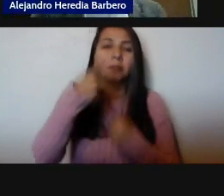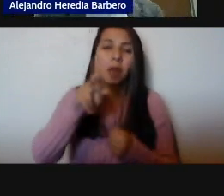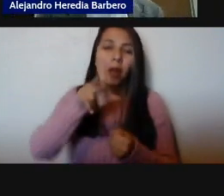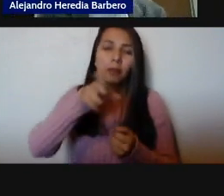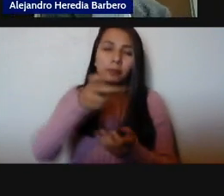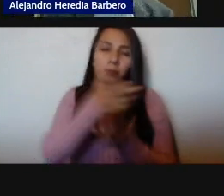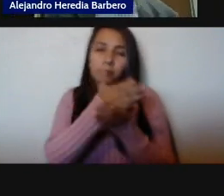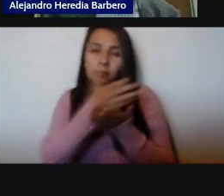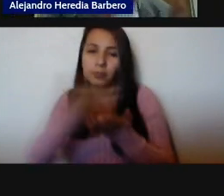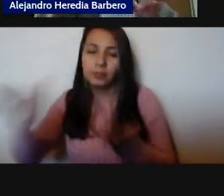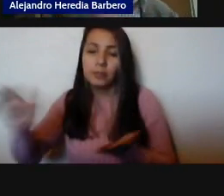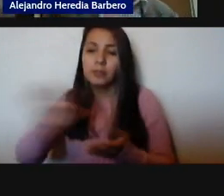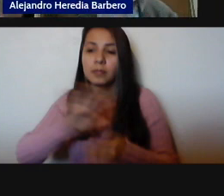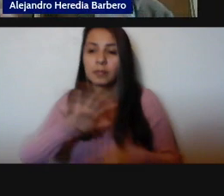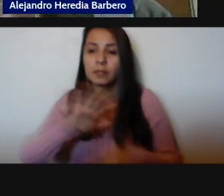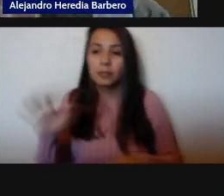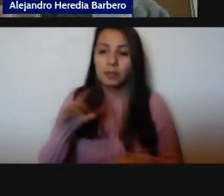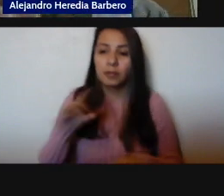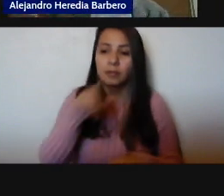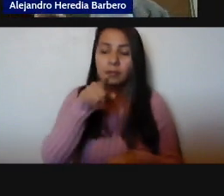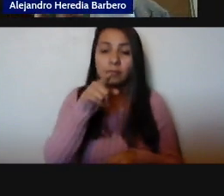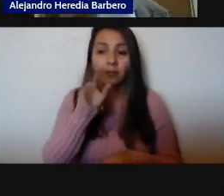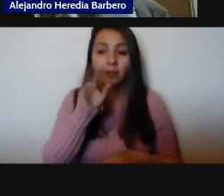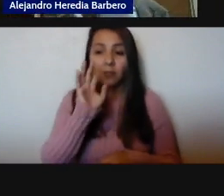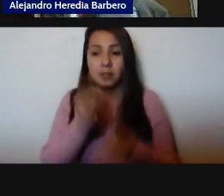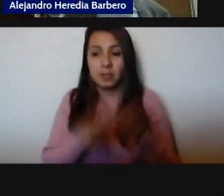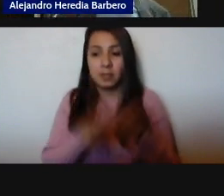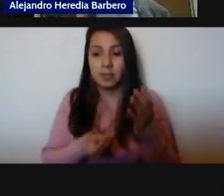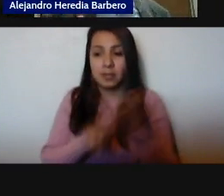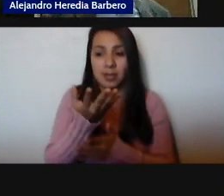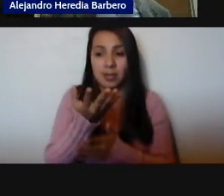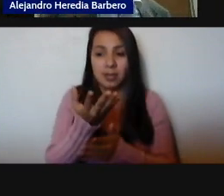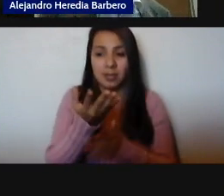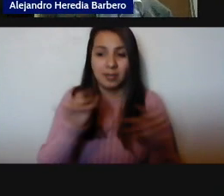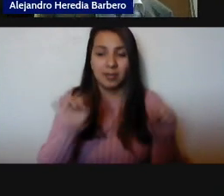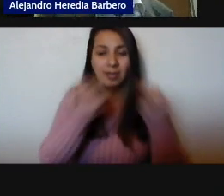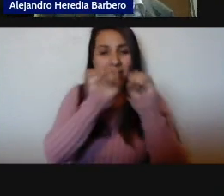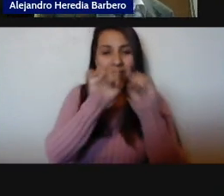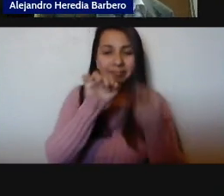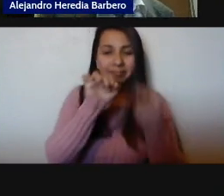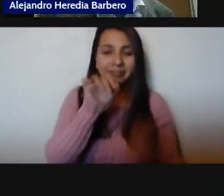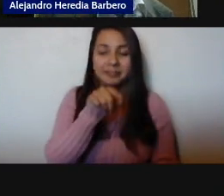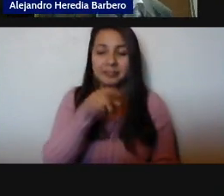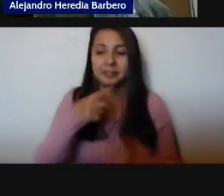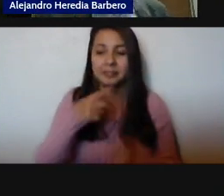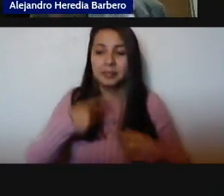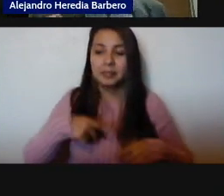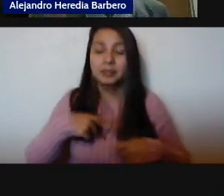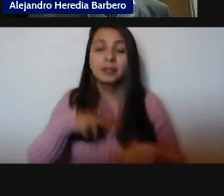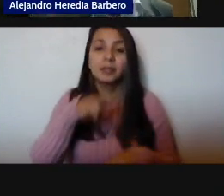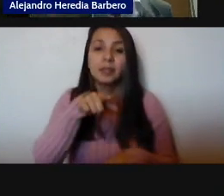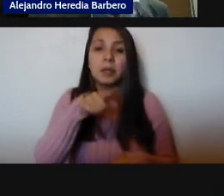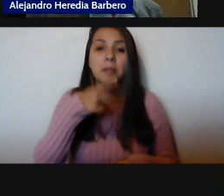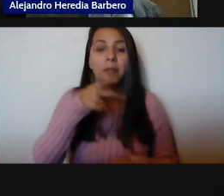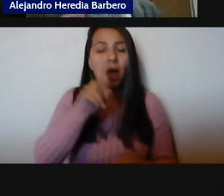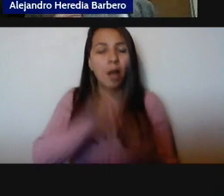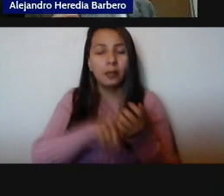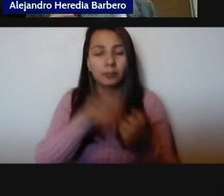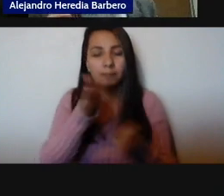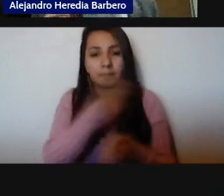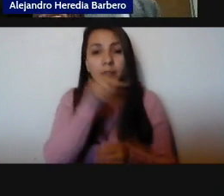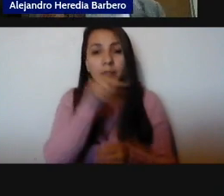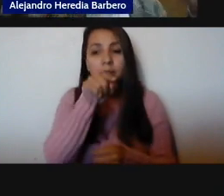problemas y todo eso, pero pues más allá de esta excelente pareja que salió colada ahí en esta foto, tenemos